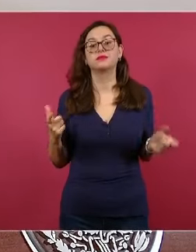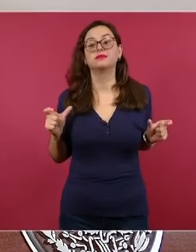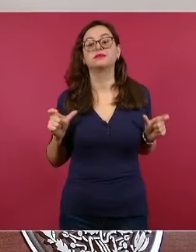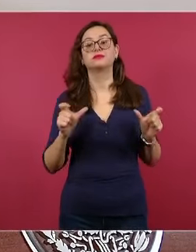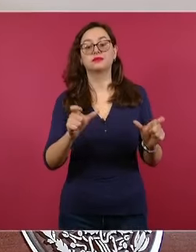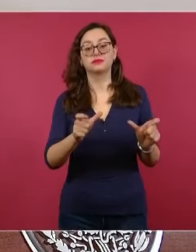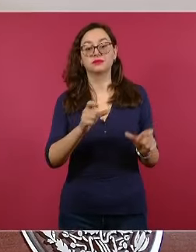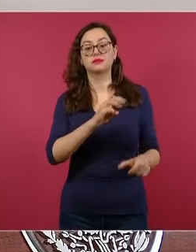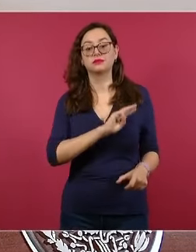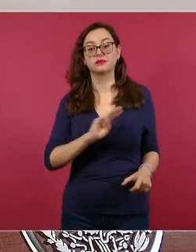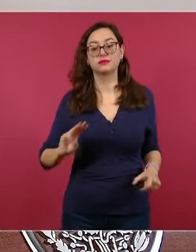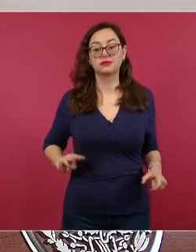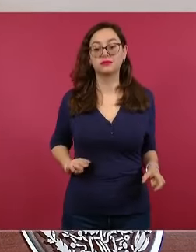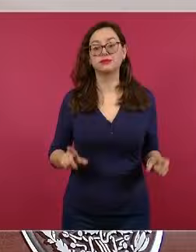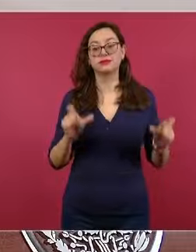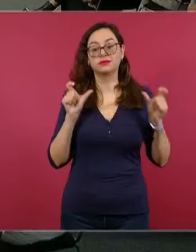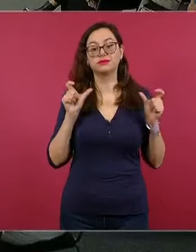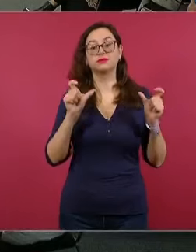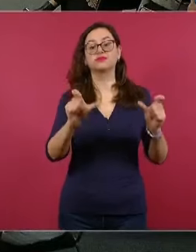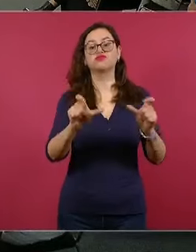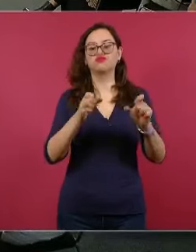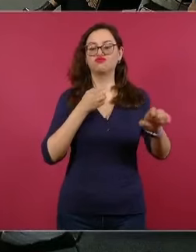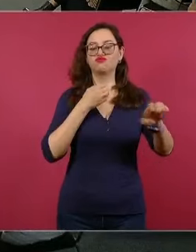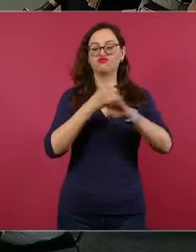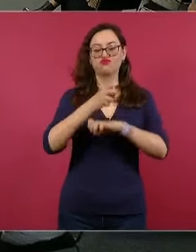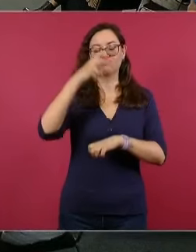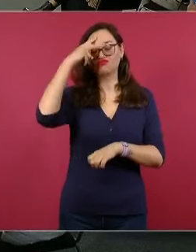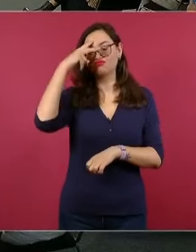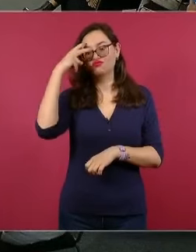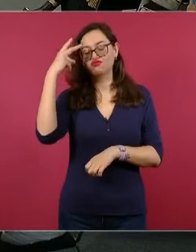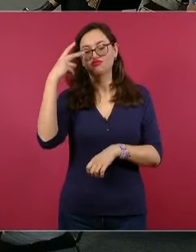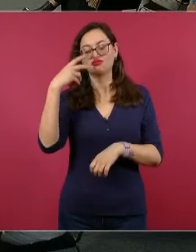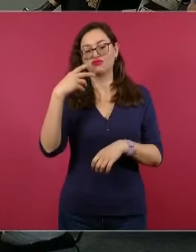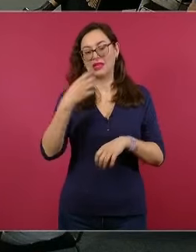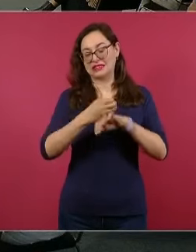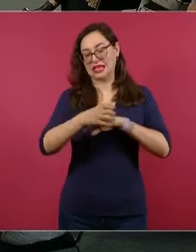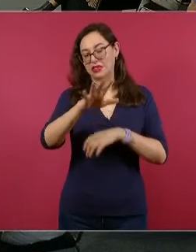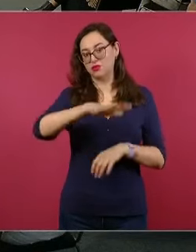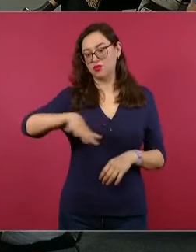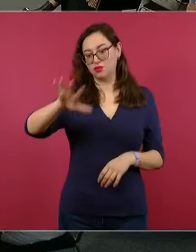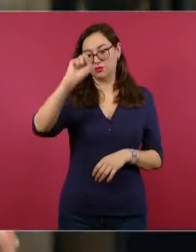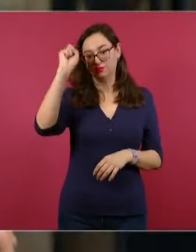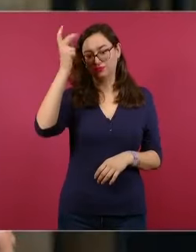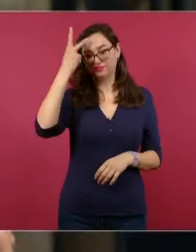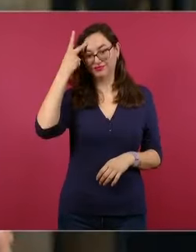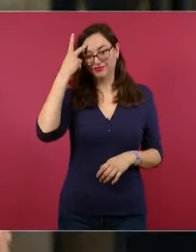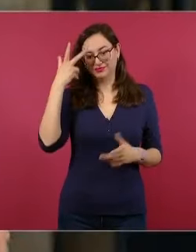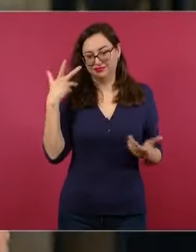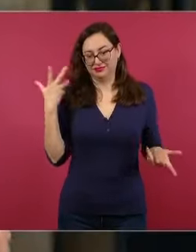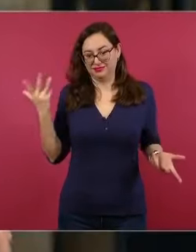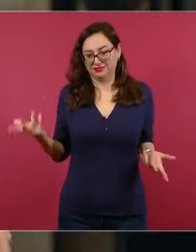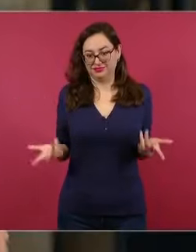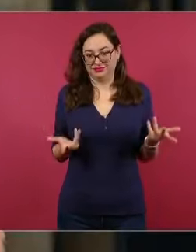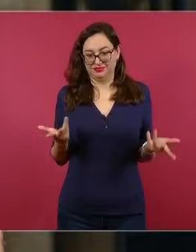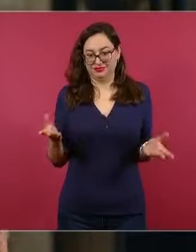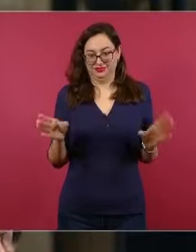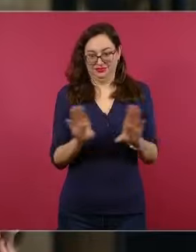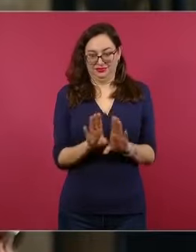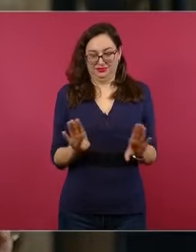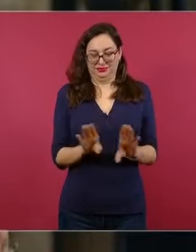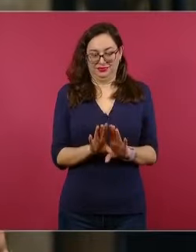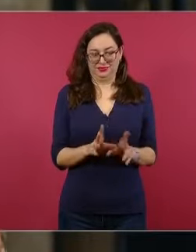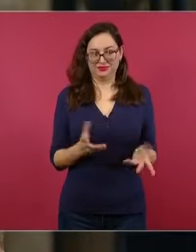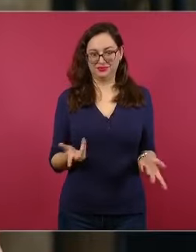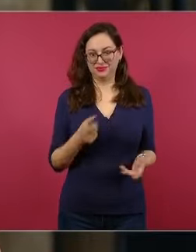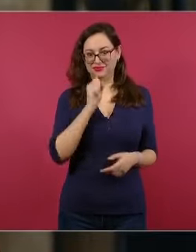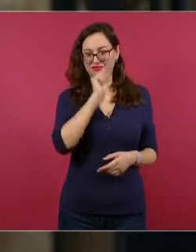protección Estatal y pues la protección viene prácticamente del partido que está gobernando que es el partido verde eh